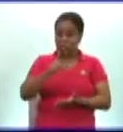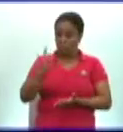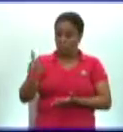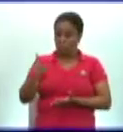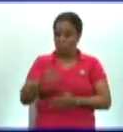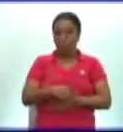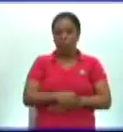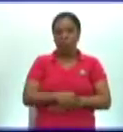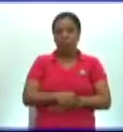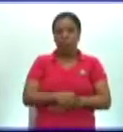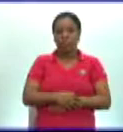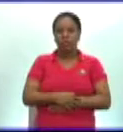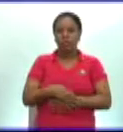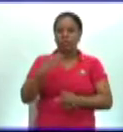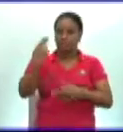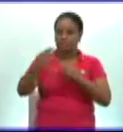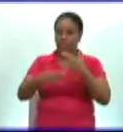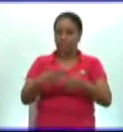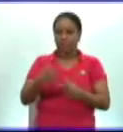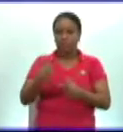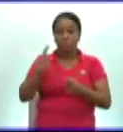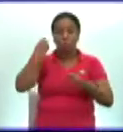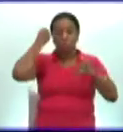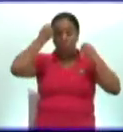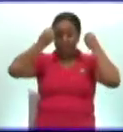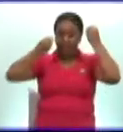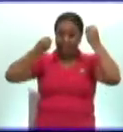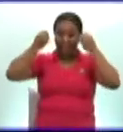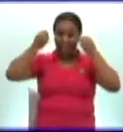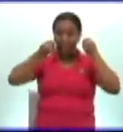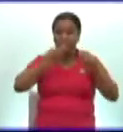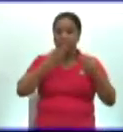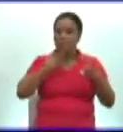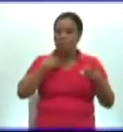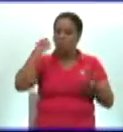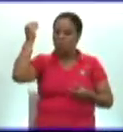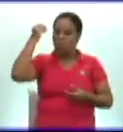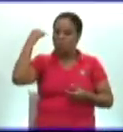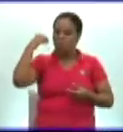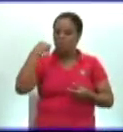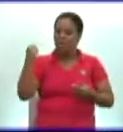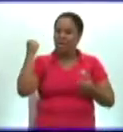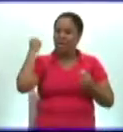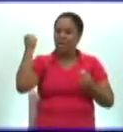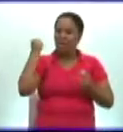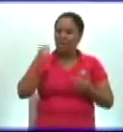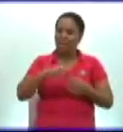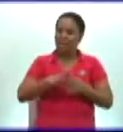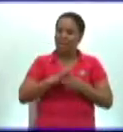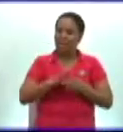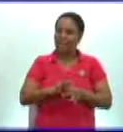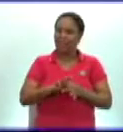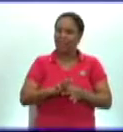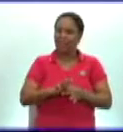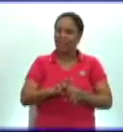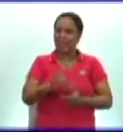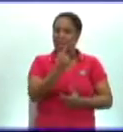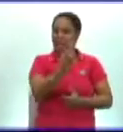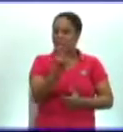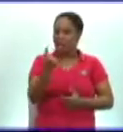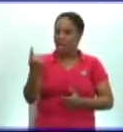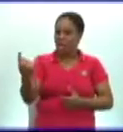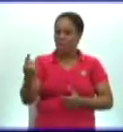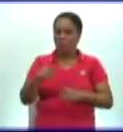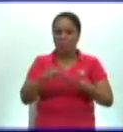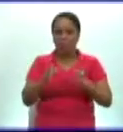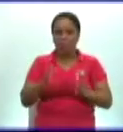2.11 se realiza un análisis de cómo determinar la fuerza de gravedad en cada uno de estos cuerpos